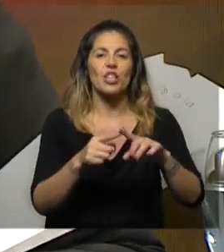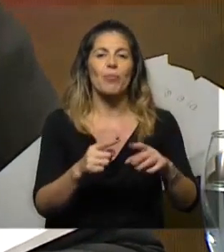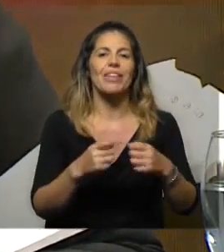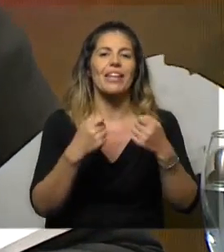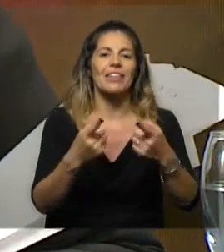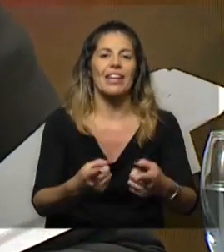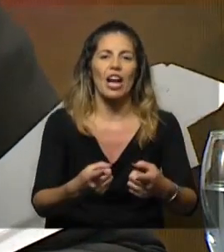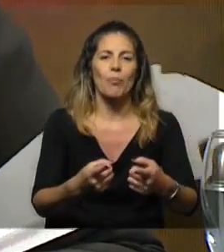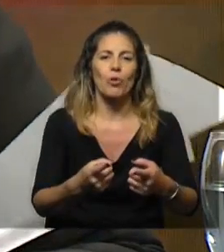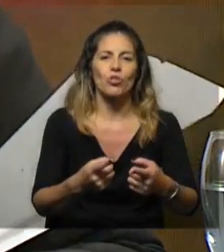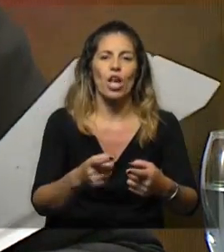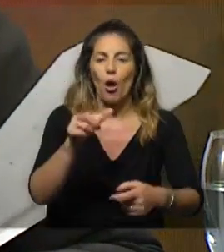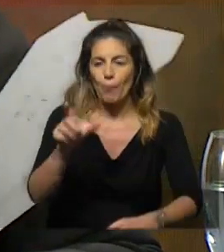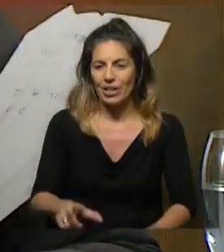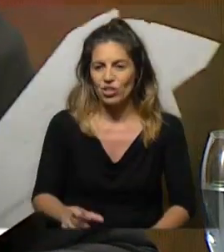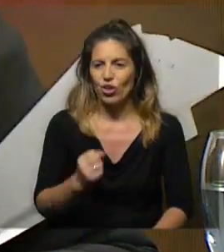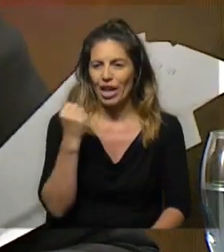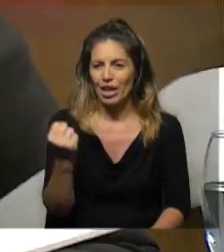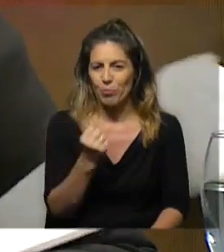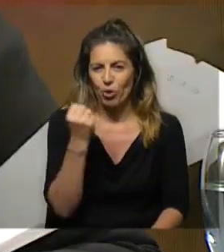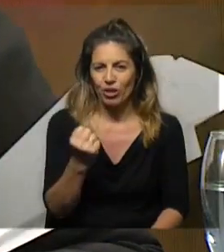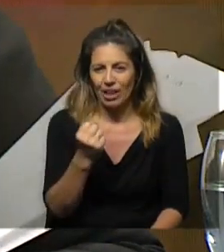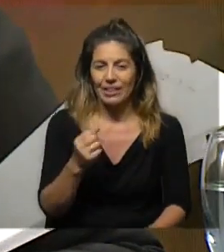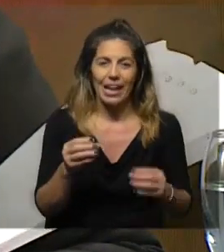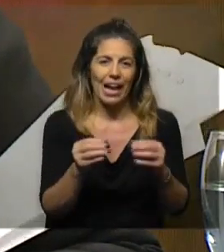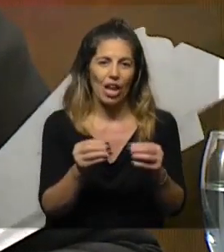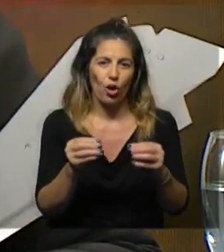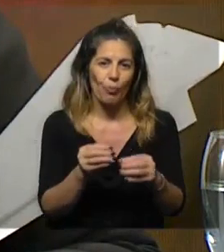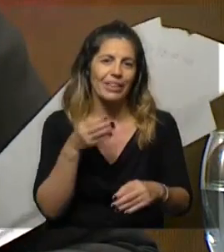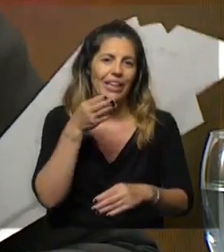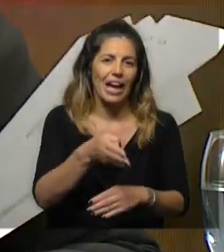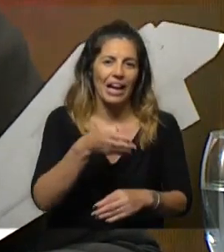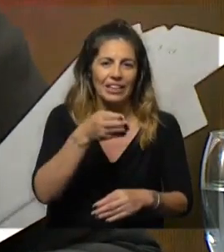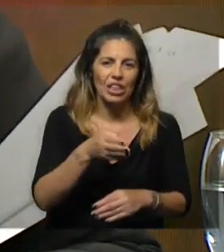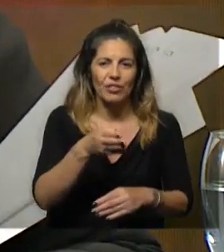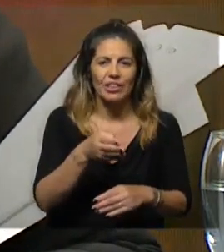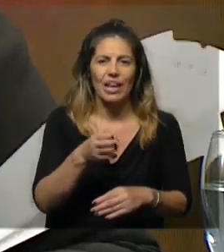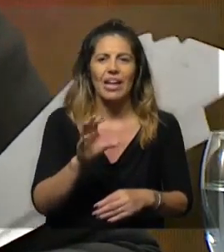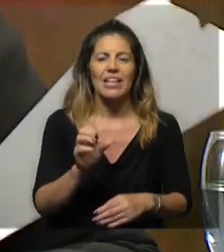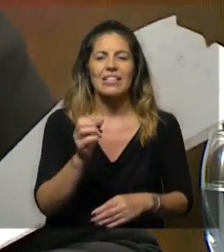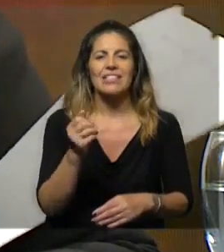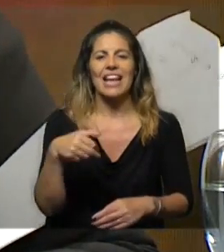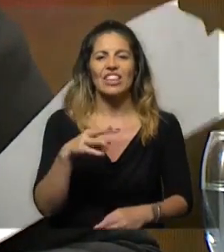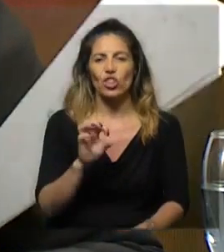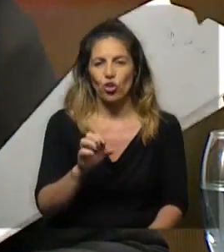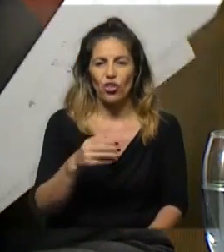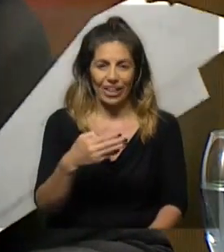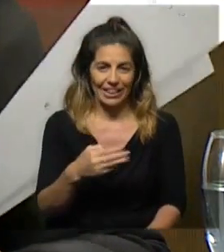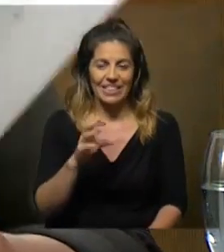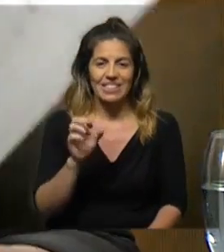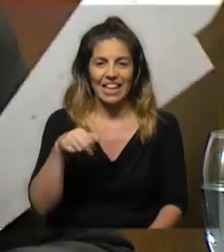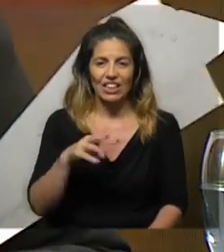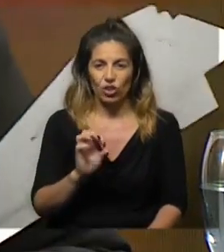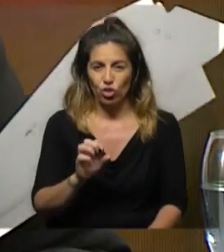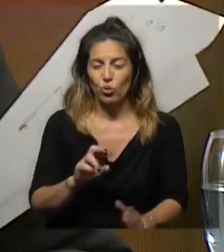el ciudadano ilustre a la a la compañera activista Beatriz Santos a rascaeta que es una referente